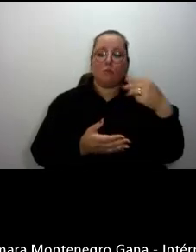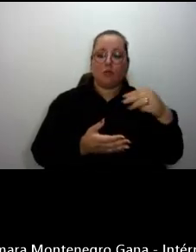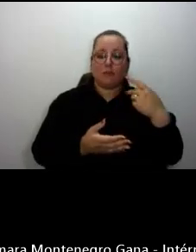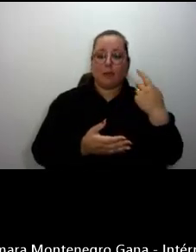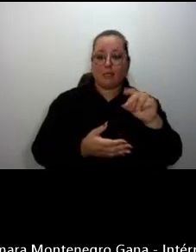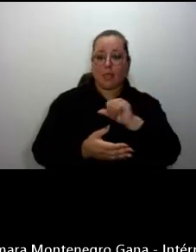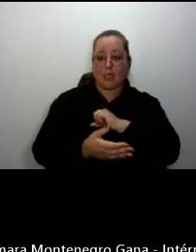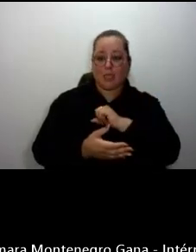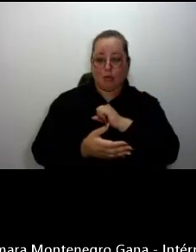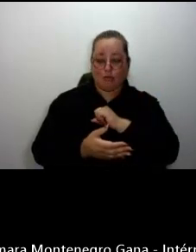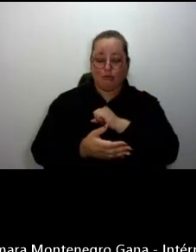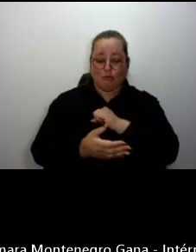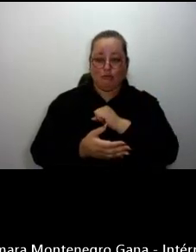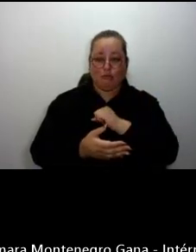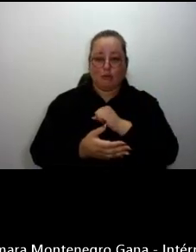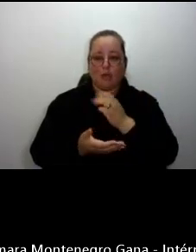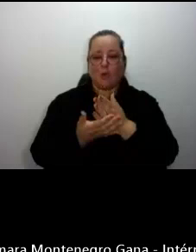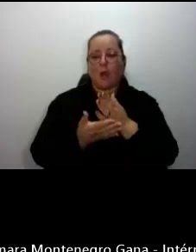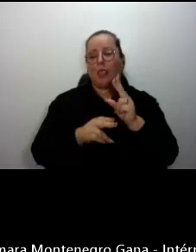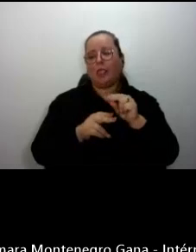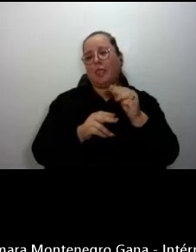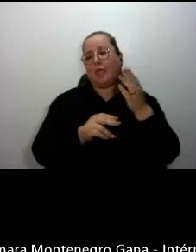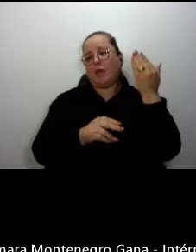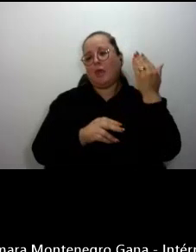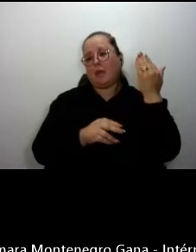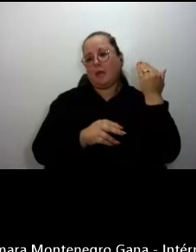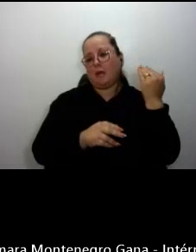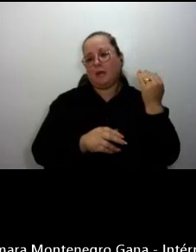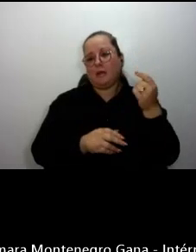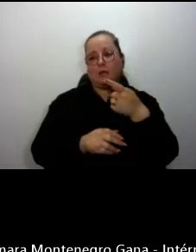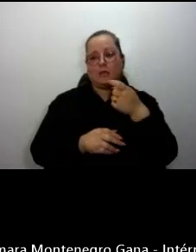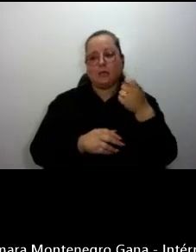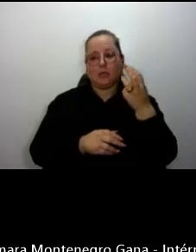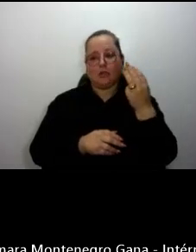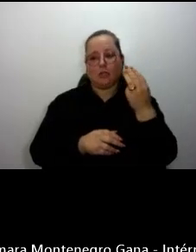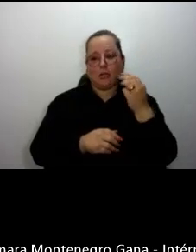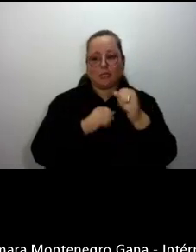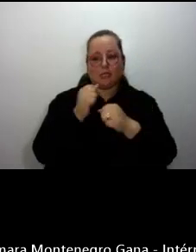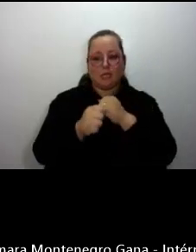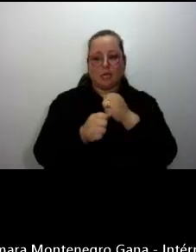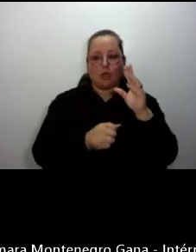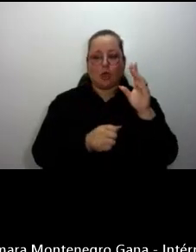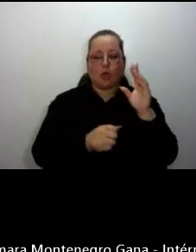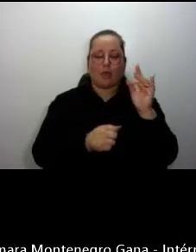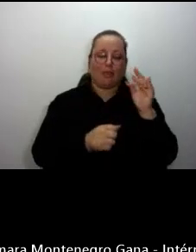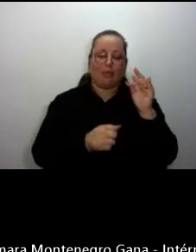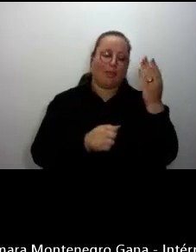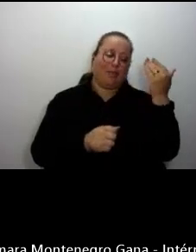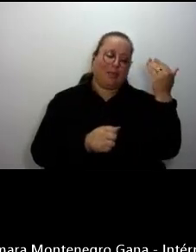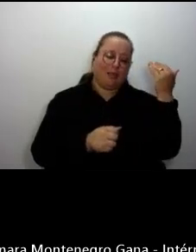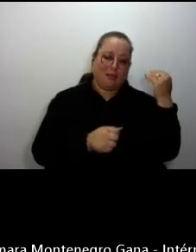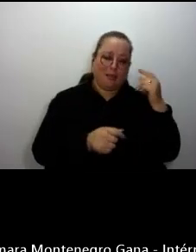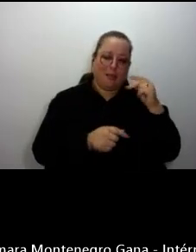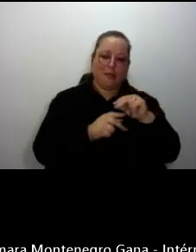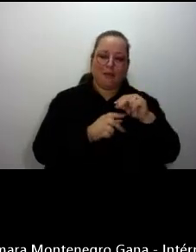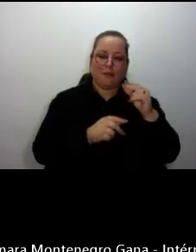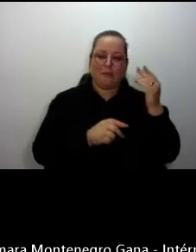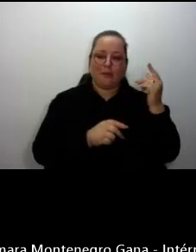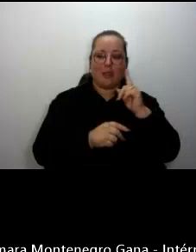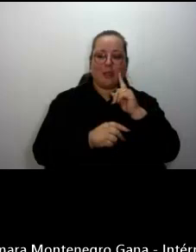una escuela antigua de 113 años de antigüedad ya tiene, y localizada en el corazón del